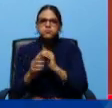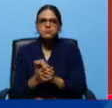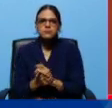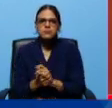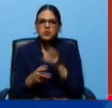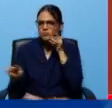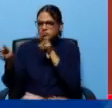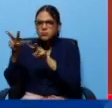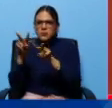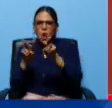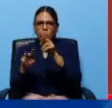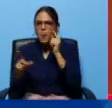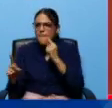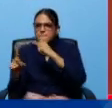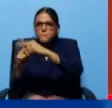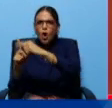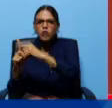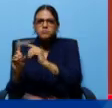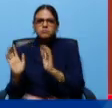le hizo así.